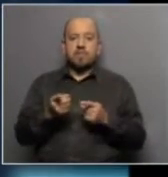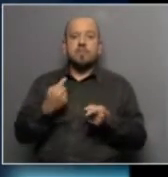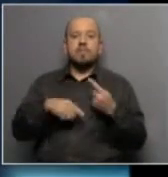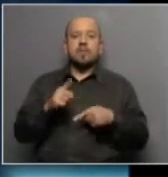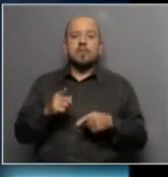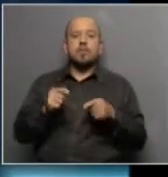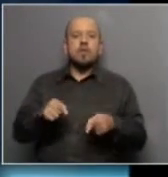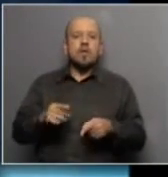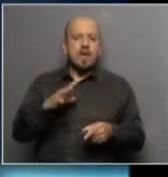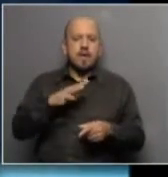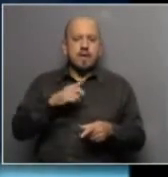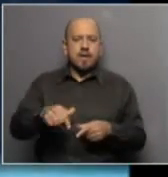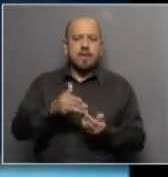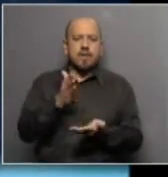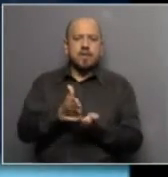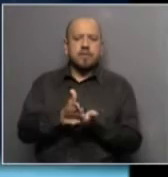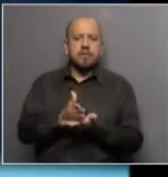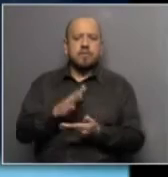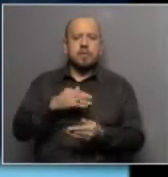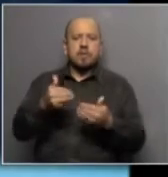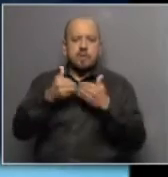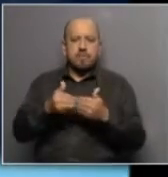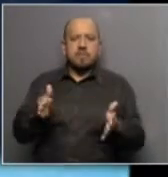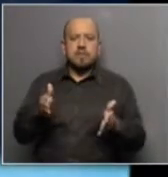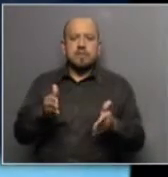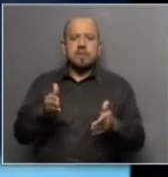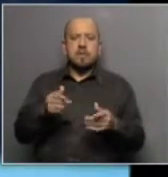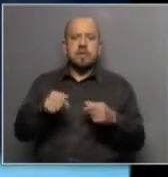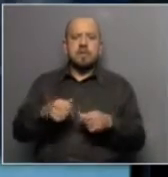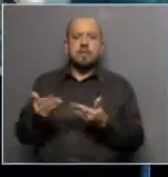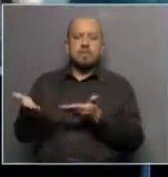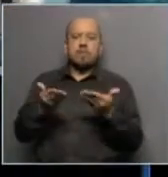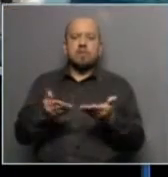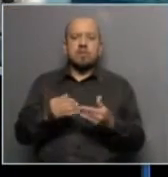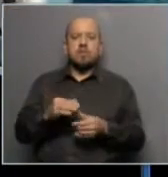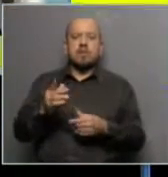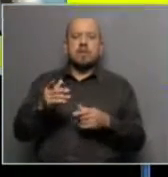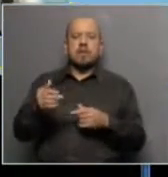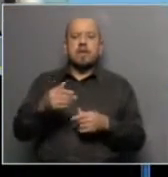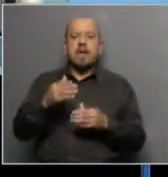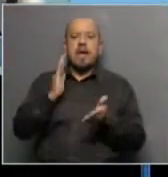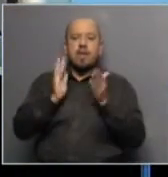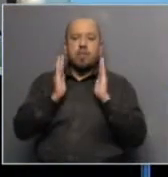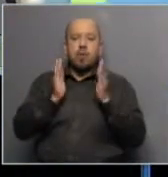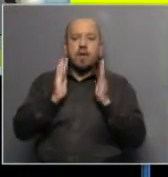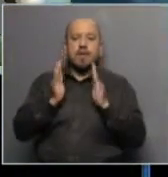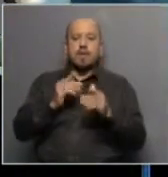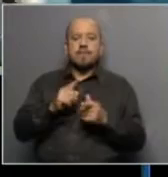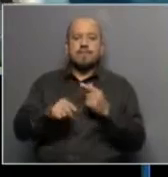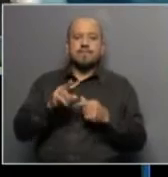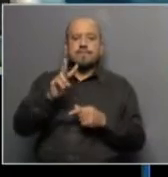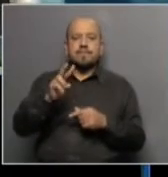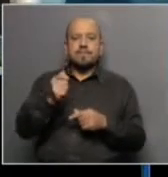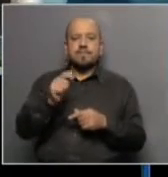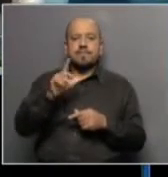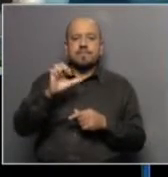qué tanto está garantizado este derecho? Para empezar a conversar sobre esto, vamos a recibir a Valeria España, que es abogada, magíster y doctorada en Derechos Humanos